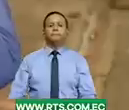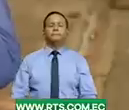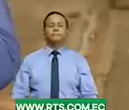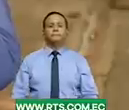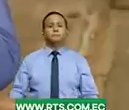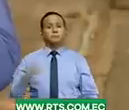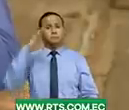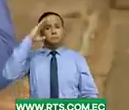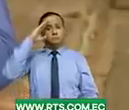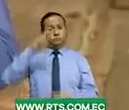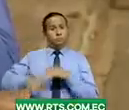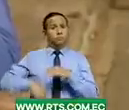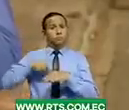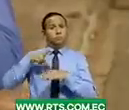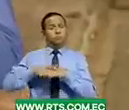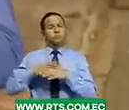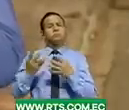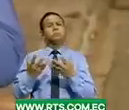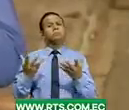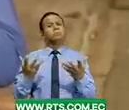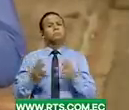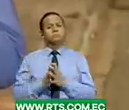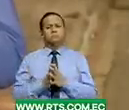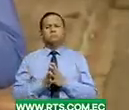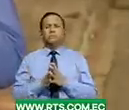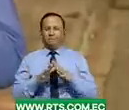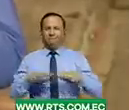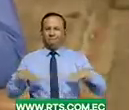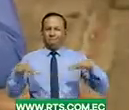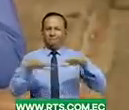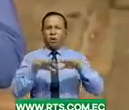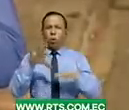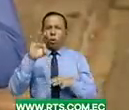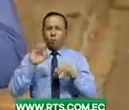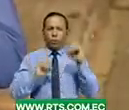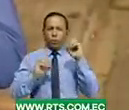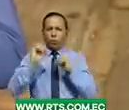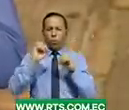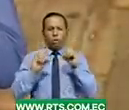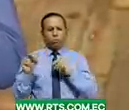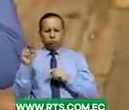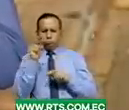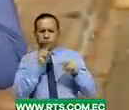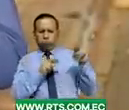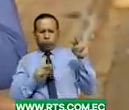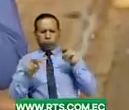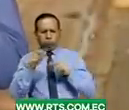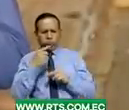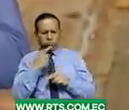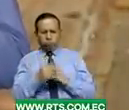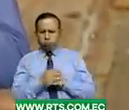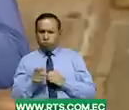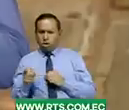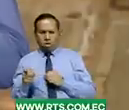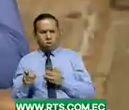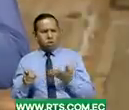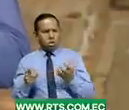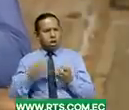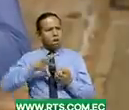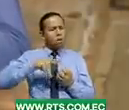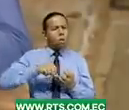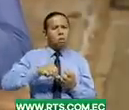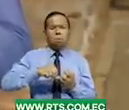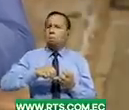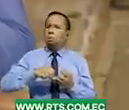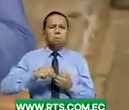La Policía Nacional, específicamente de ese, el Distrito 9 de Octubre, descartó este hecho violento como un intento de robo